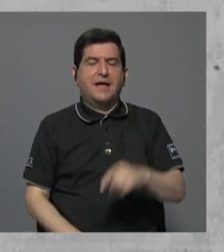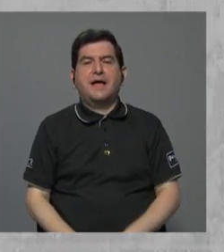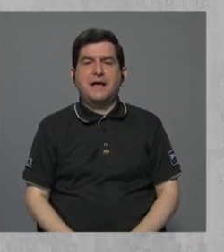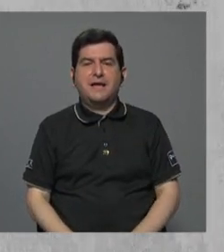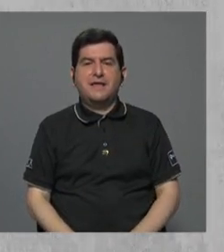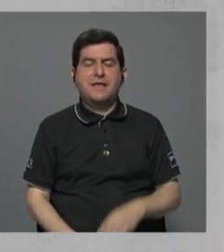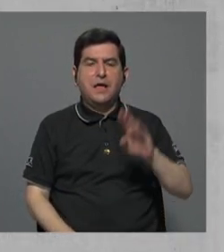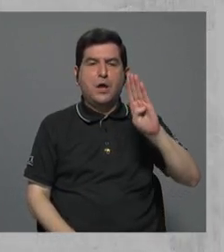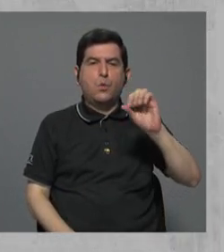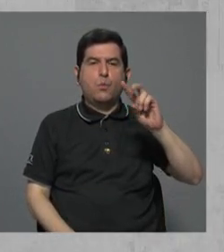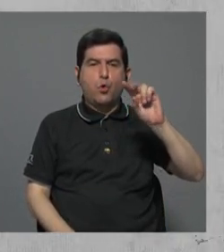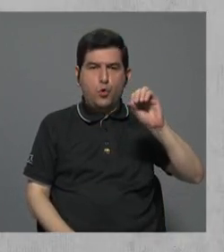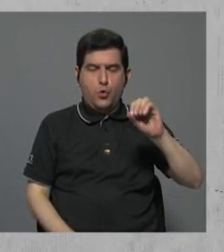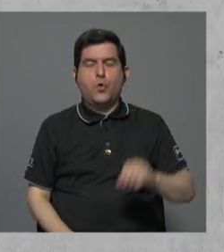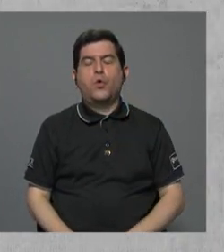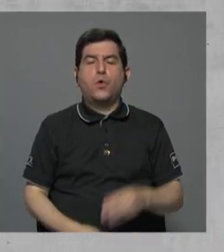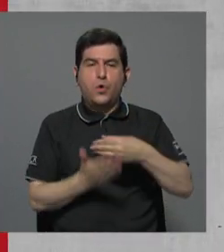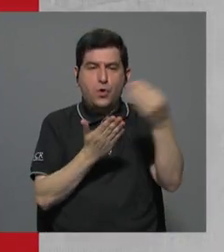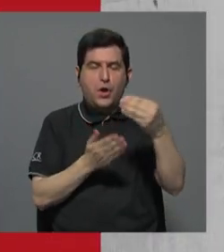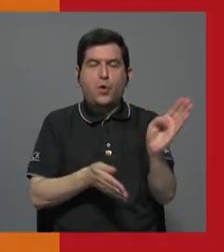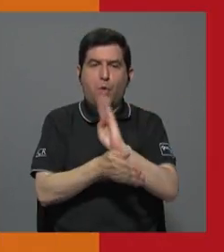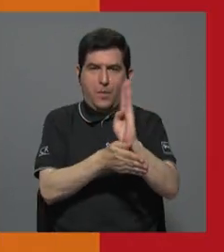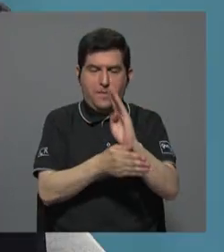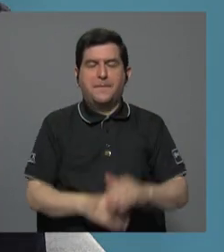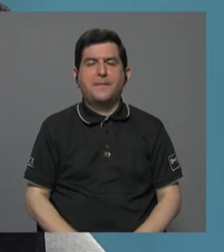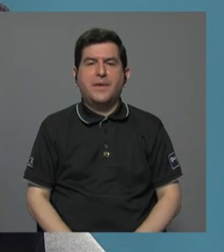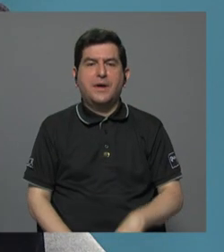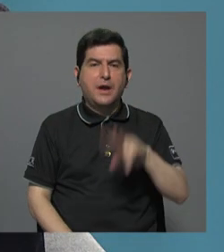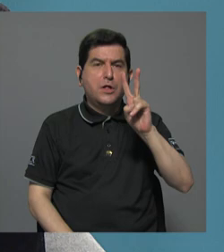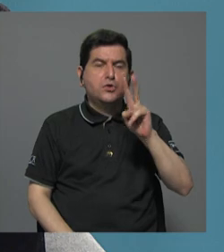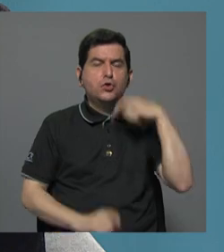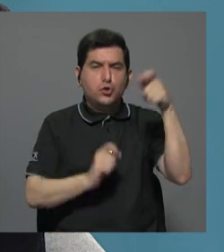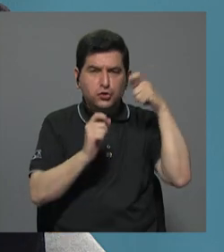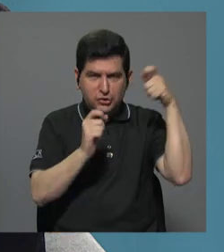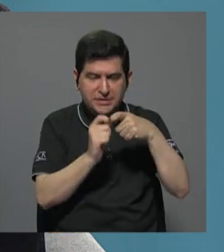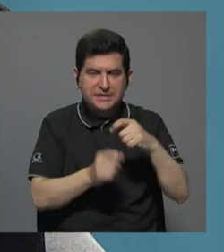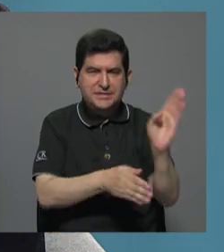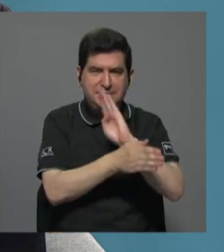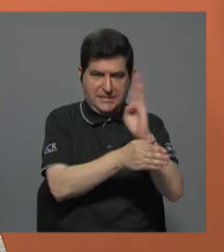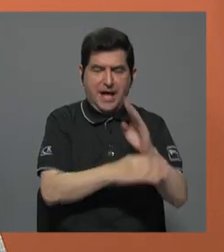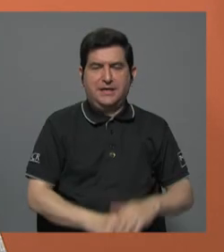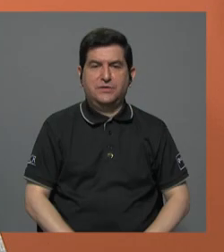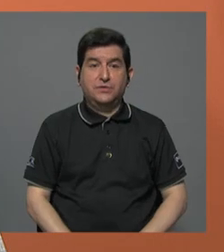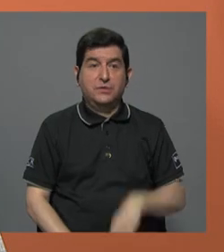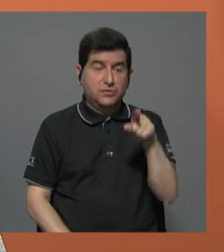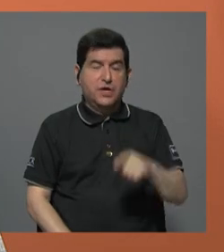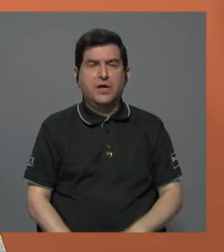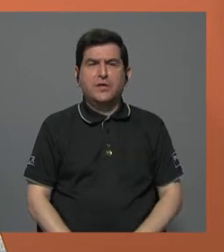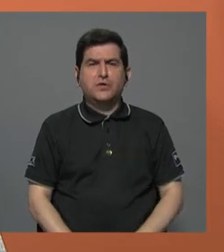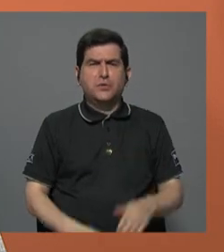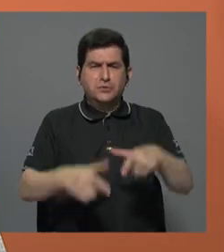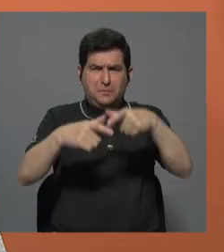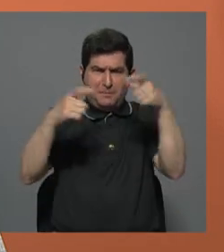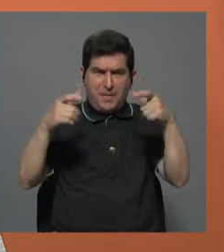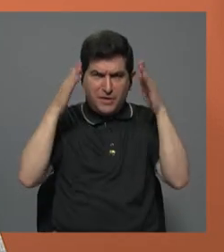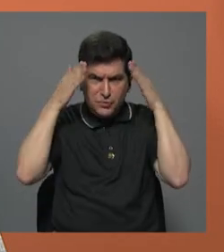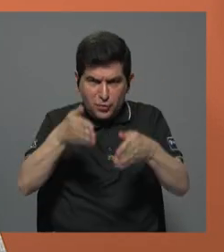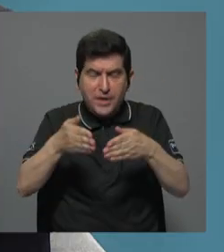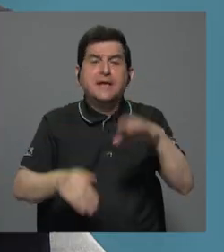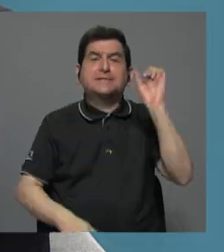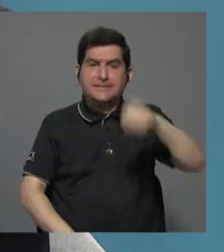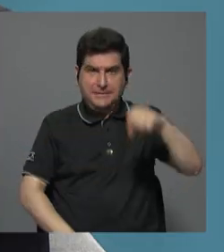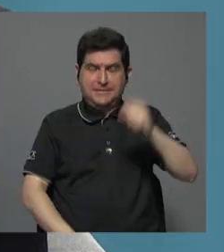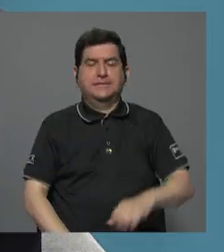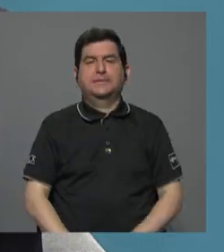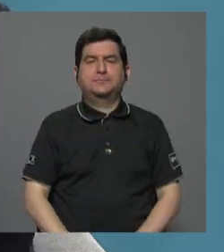caso lo que los que adquieren los bancos y se centra la información en dos bancos específicos porque bueno son los que concentran la mayor parte son los que concentran